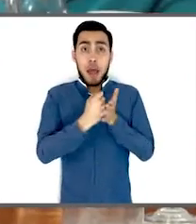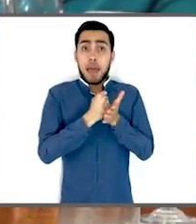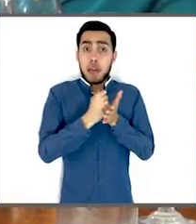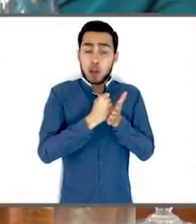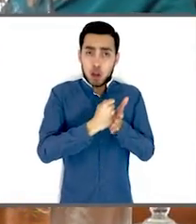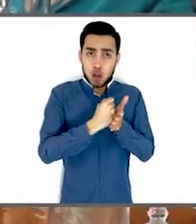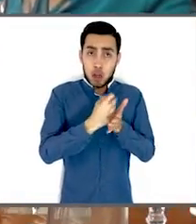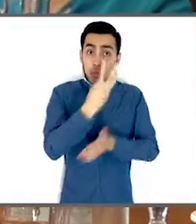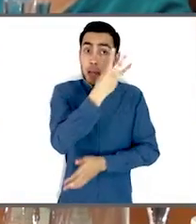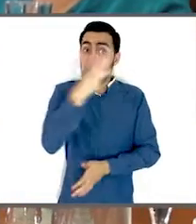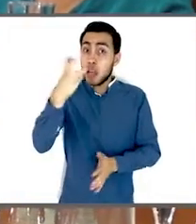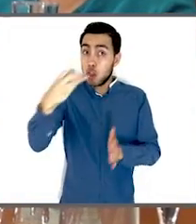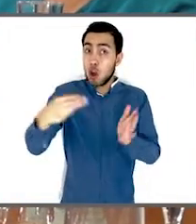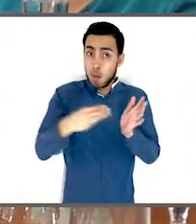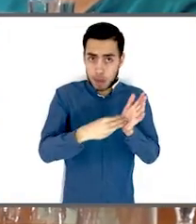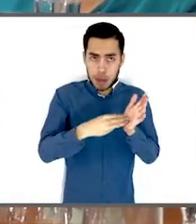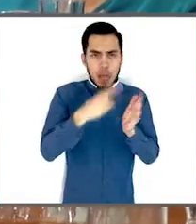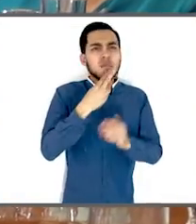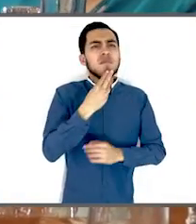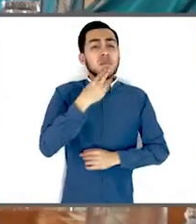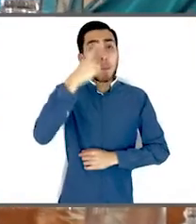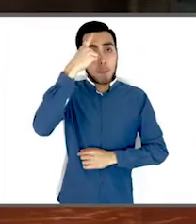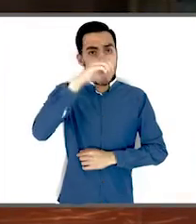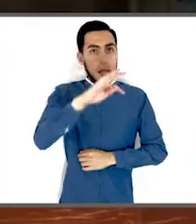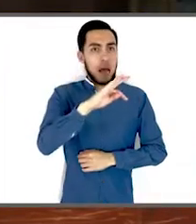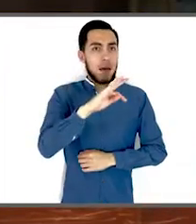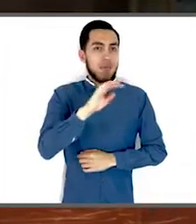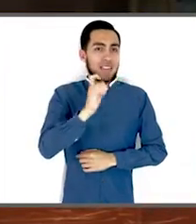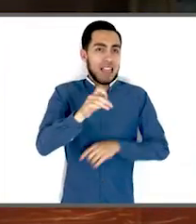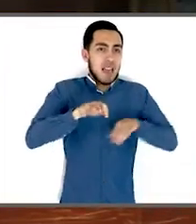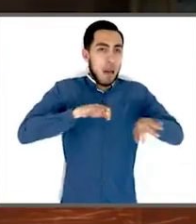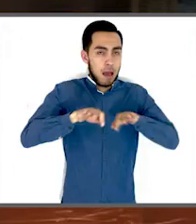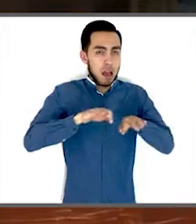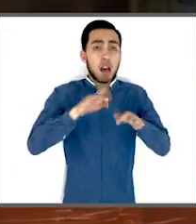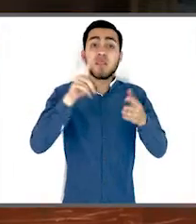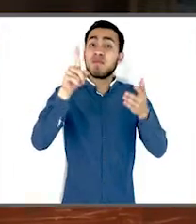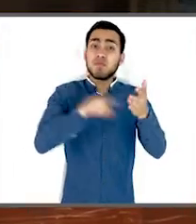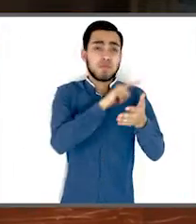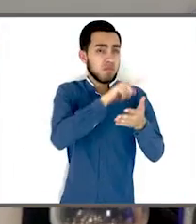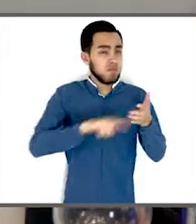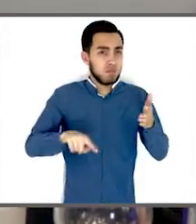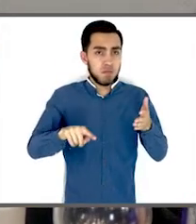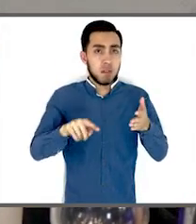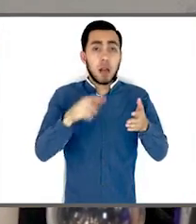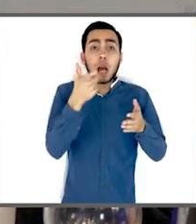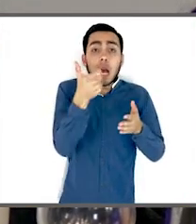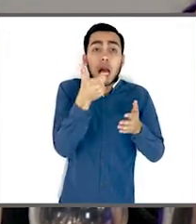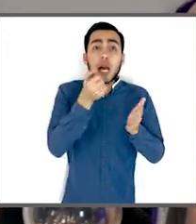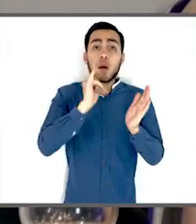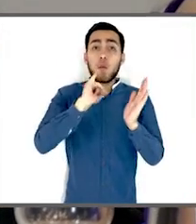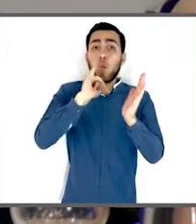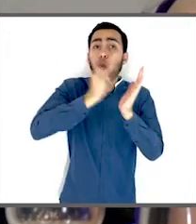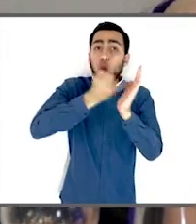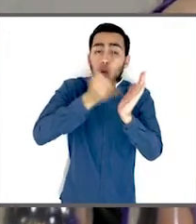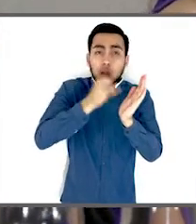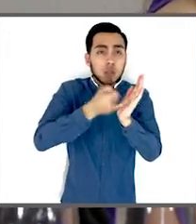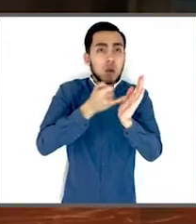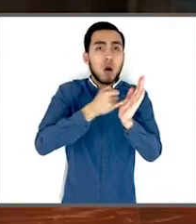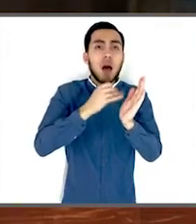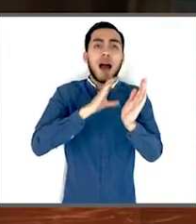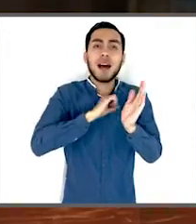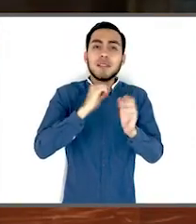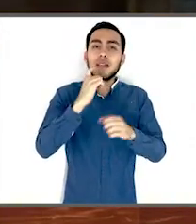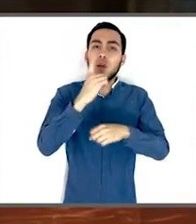negocios. Son créditos de hasta 300 mil pesos. Son precisamente para capital de trabajo. Cancelar cualquier cobro